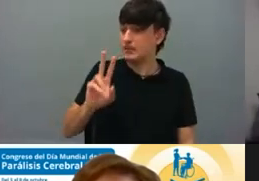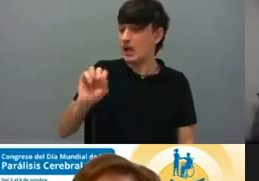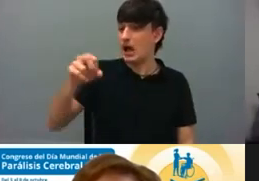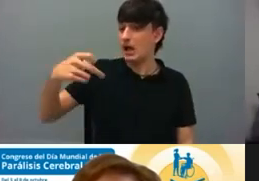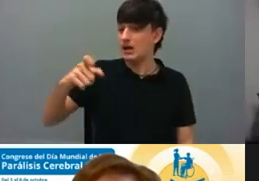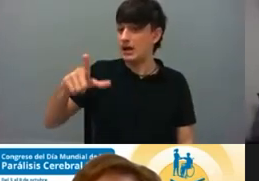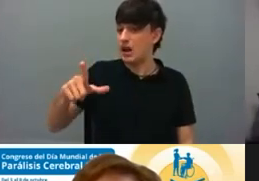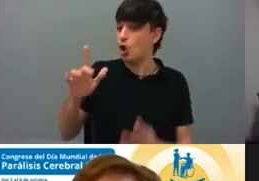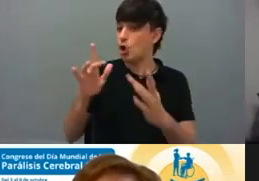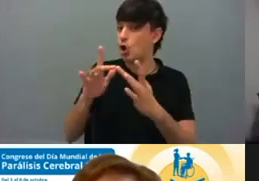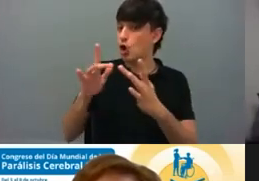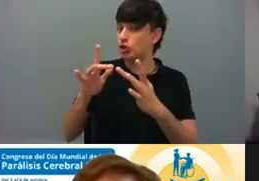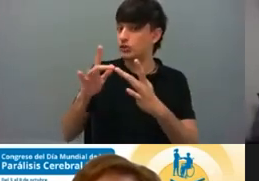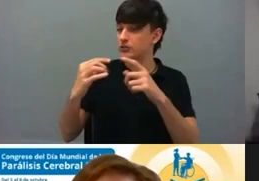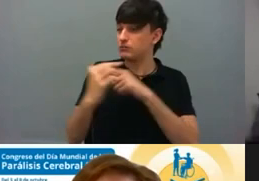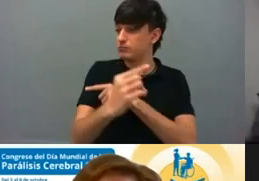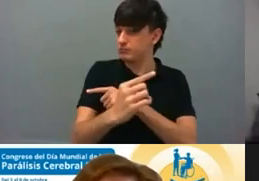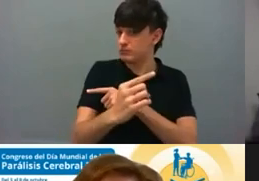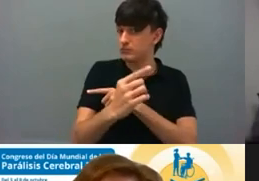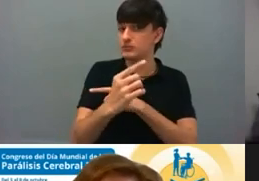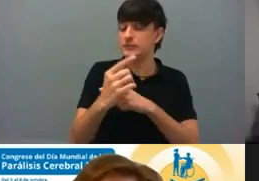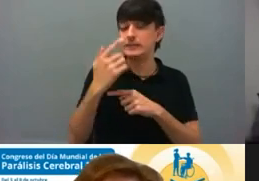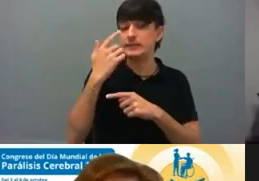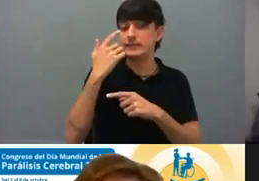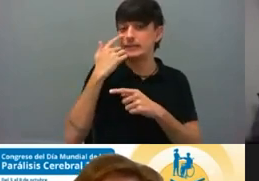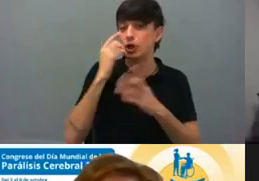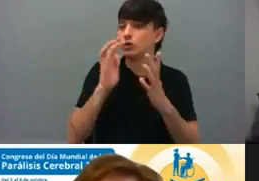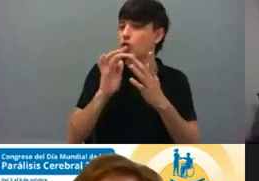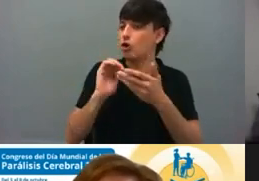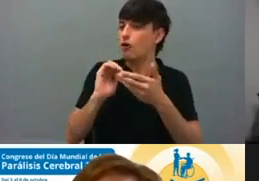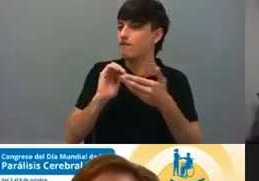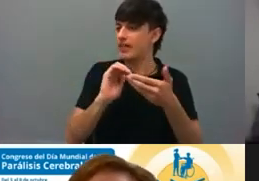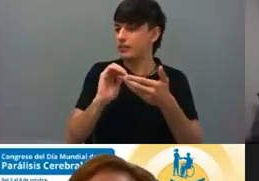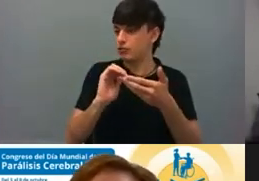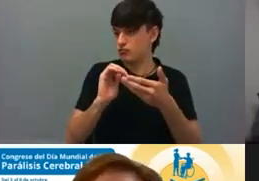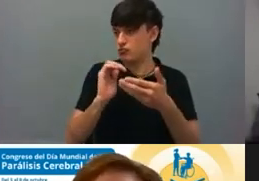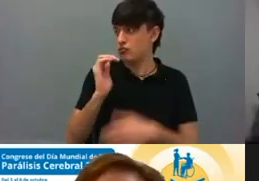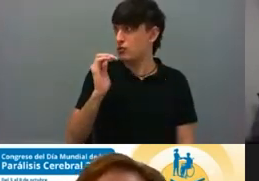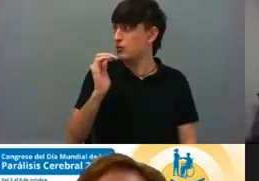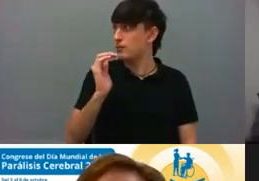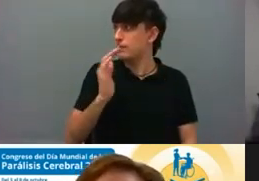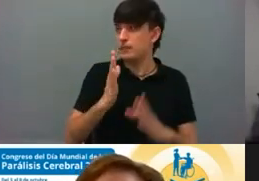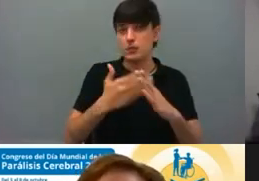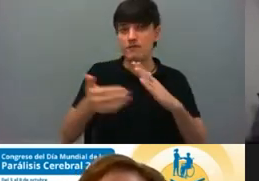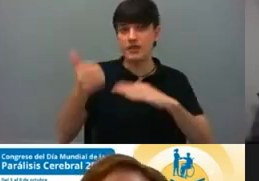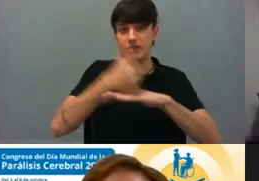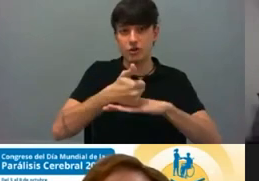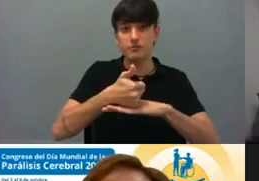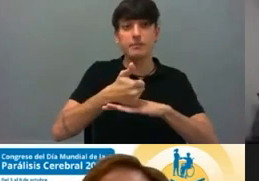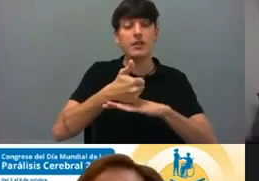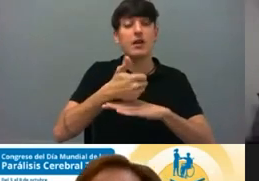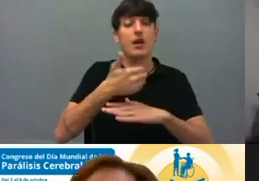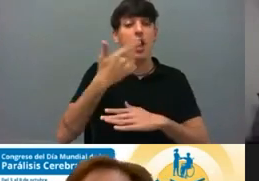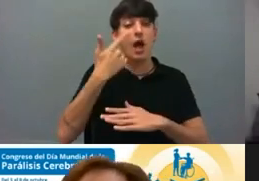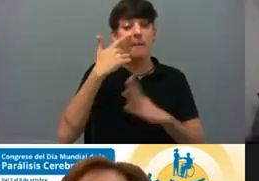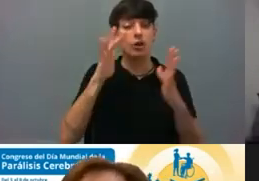el contacto que tienes que poner para entrar en contacto con la Confederación, y yo ahora voy a escribir el que puedes poner para entrar en contacto